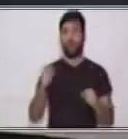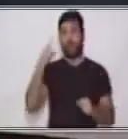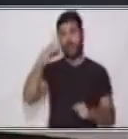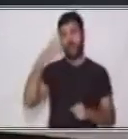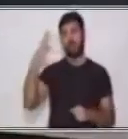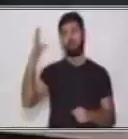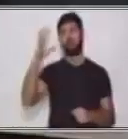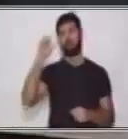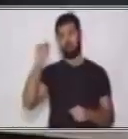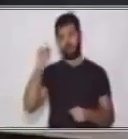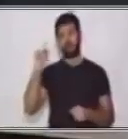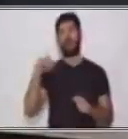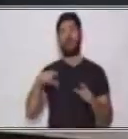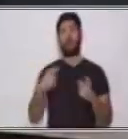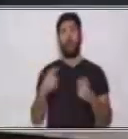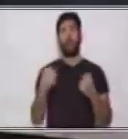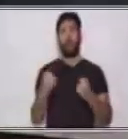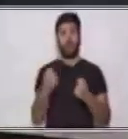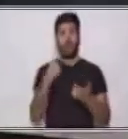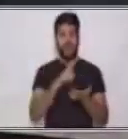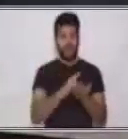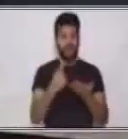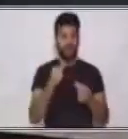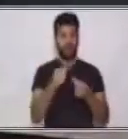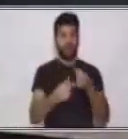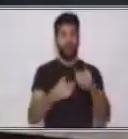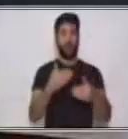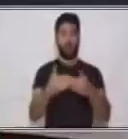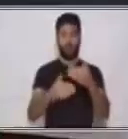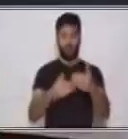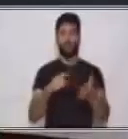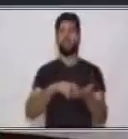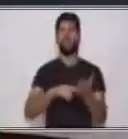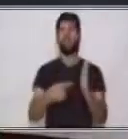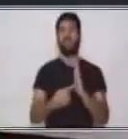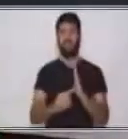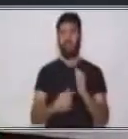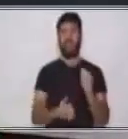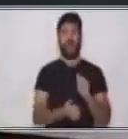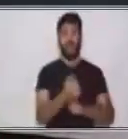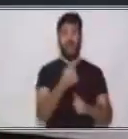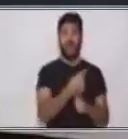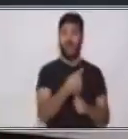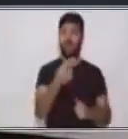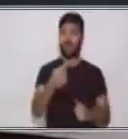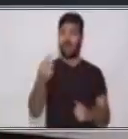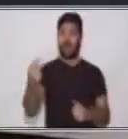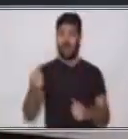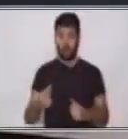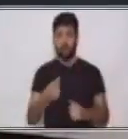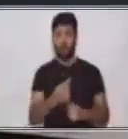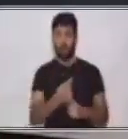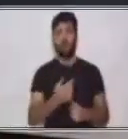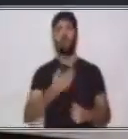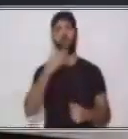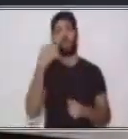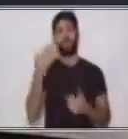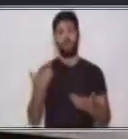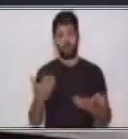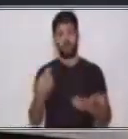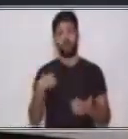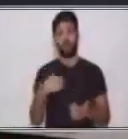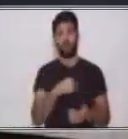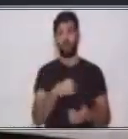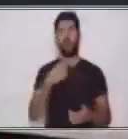hábito de lectura y a través de ese hábito nosotros podamos darle la interpretación a la lectura y poder enriquecernos mucho